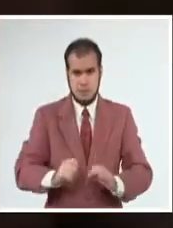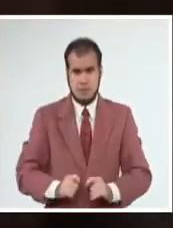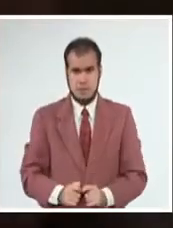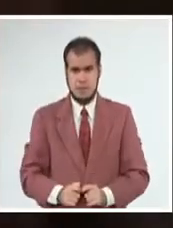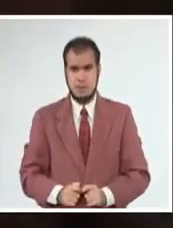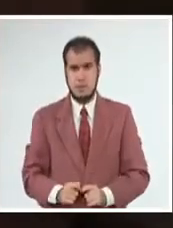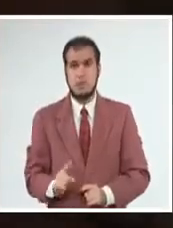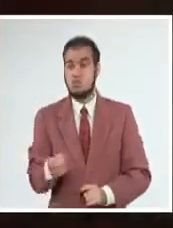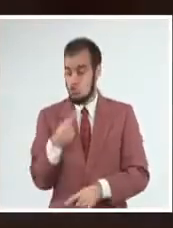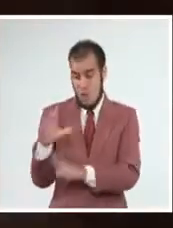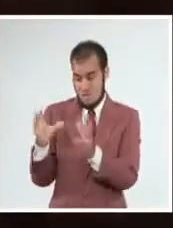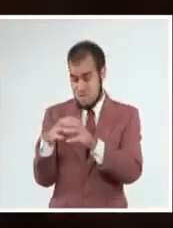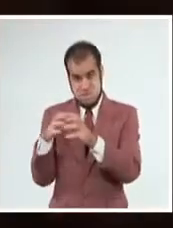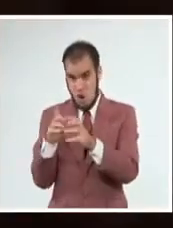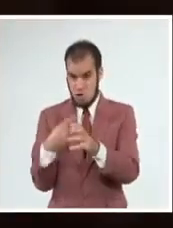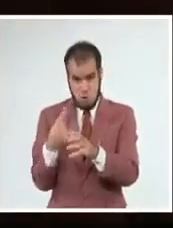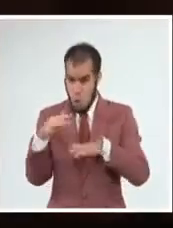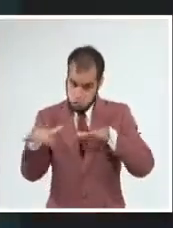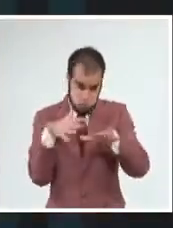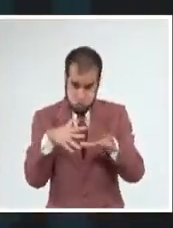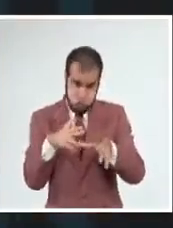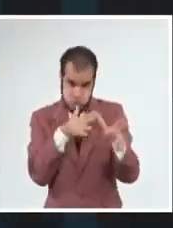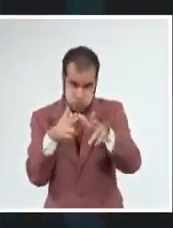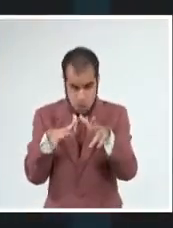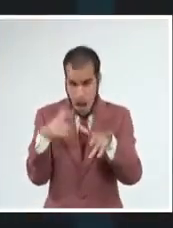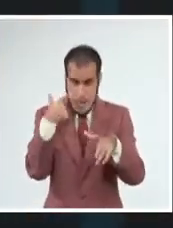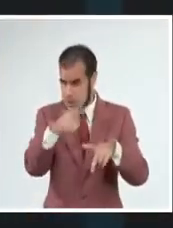en arma, sus hermanos aquí.